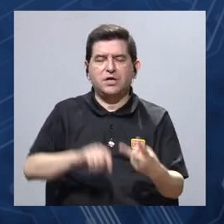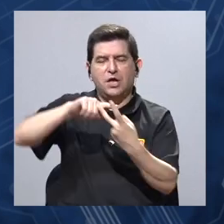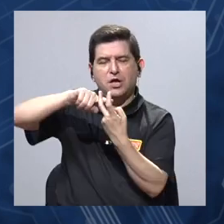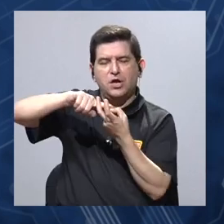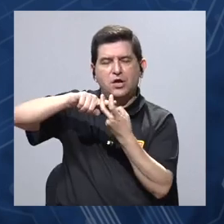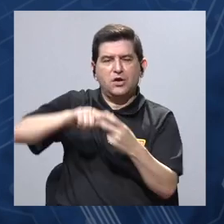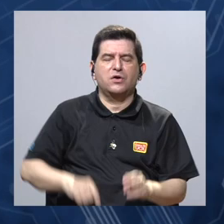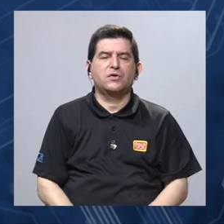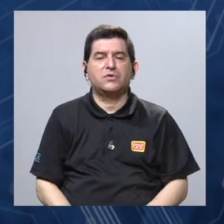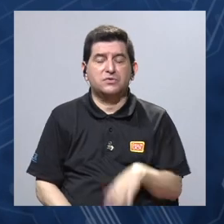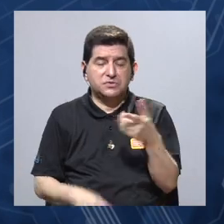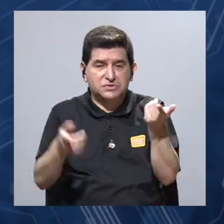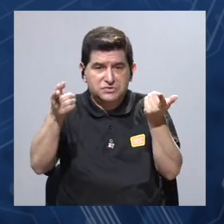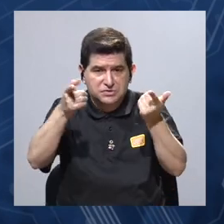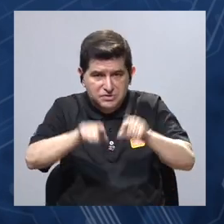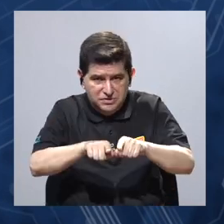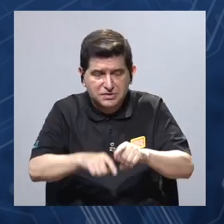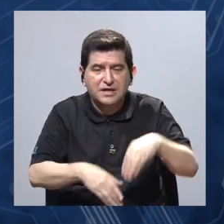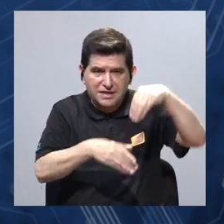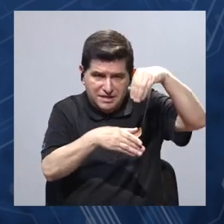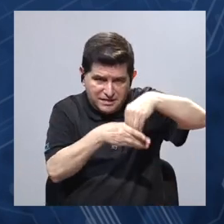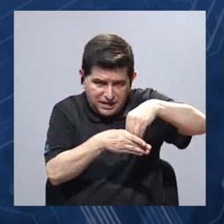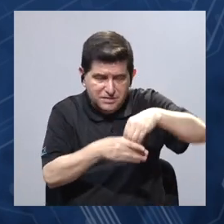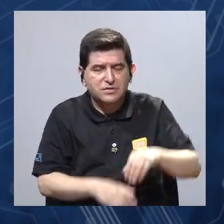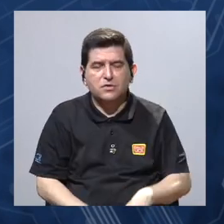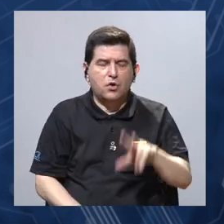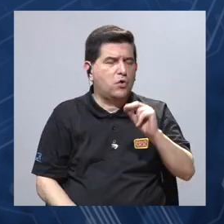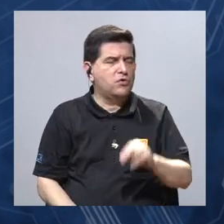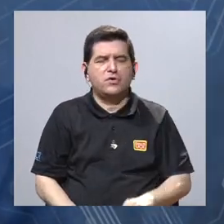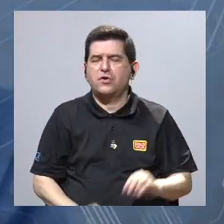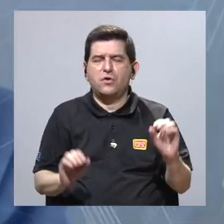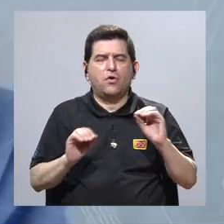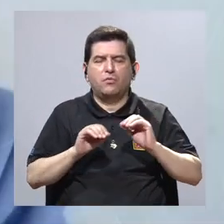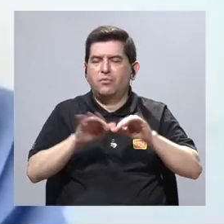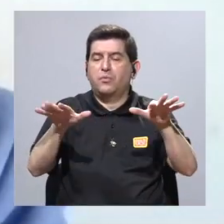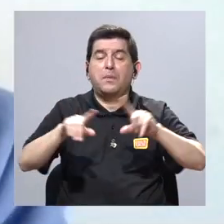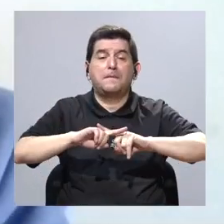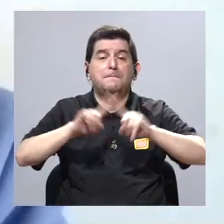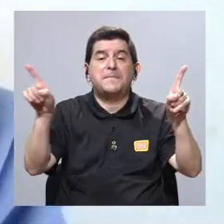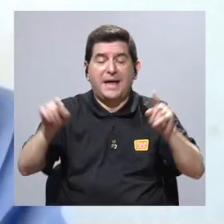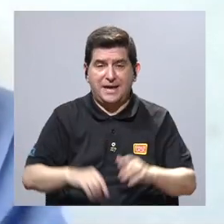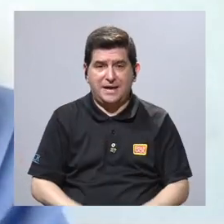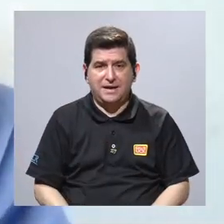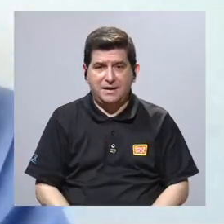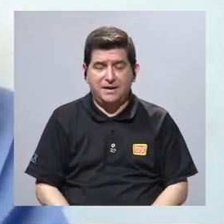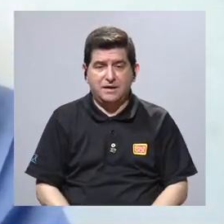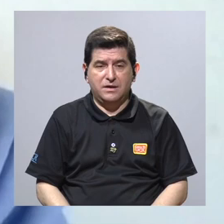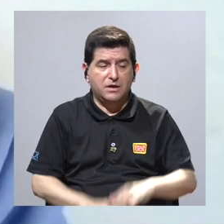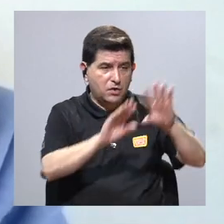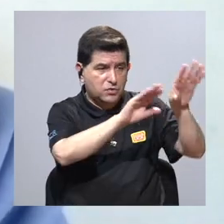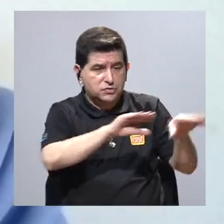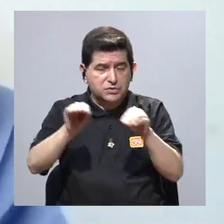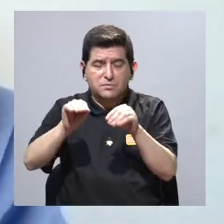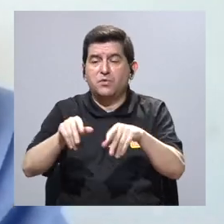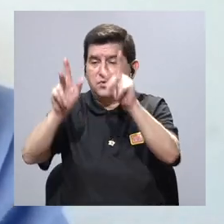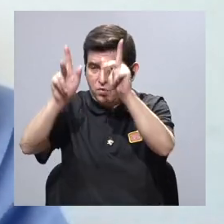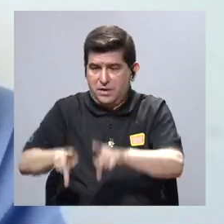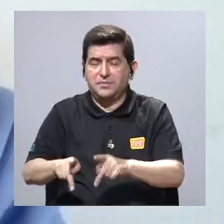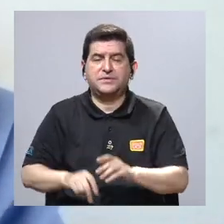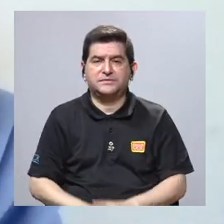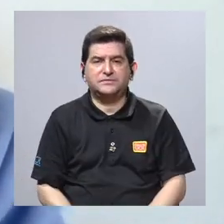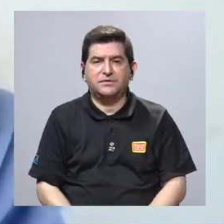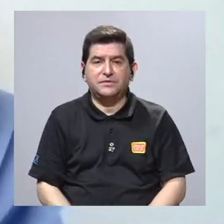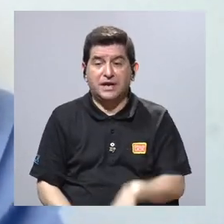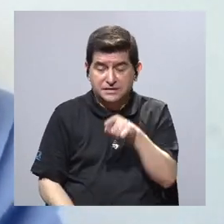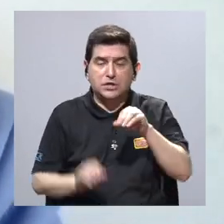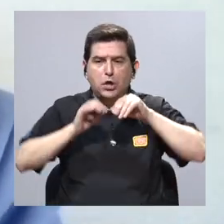forma críptica o, digamos, sin hacer mayor manifestación. Pero ¿qué pasa a las personas? Se adapta a las personas y